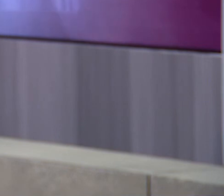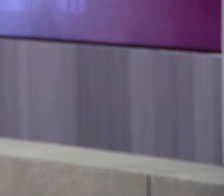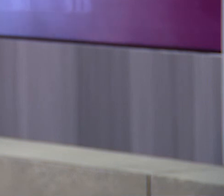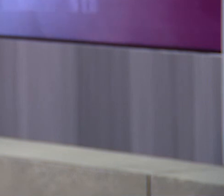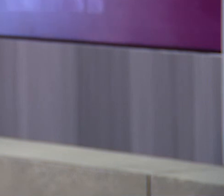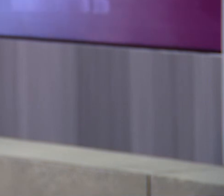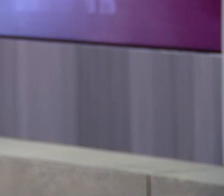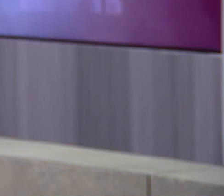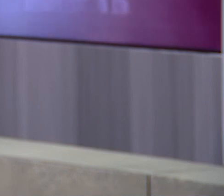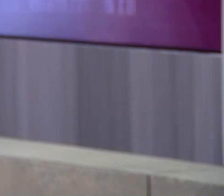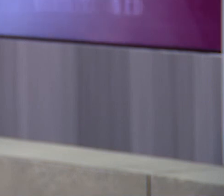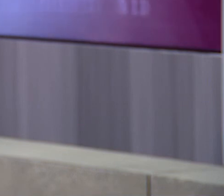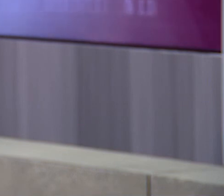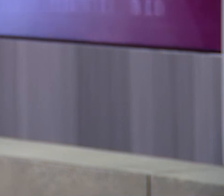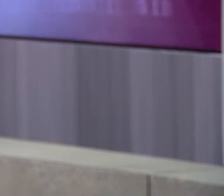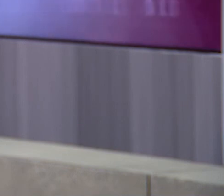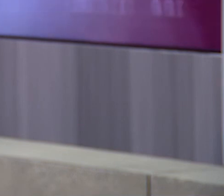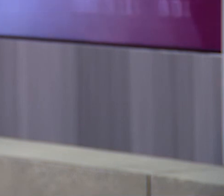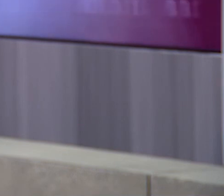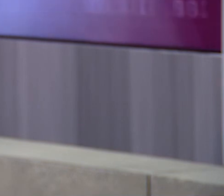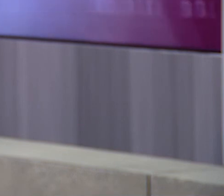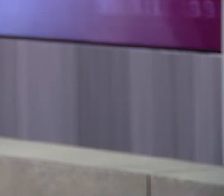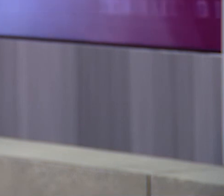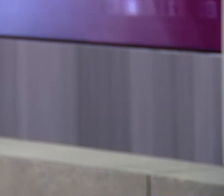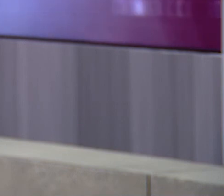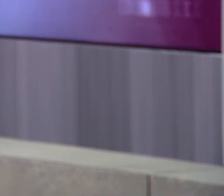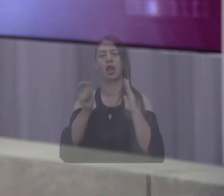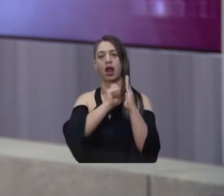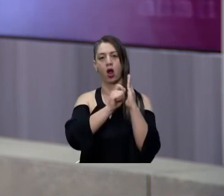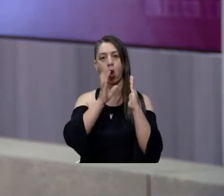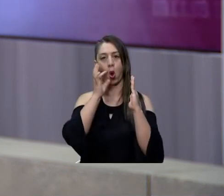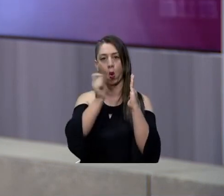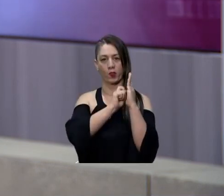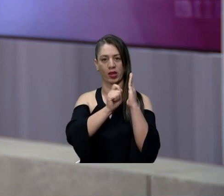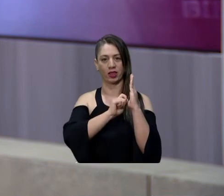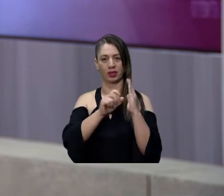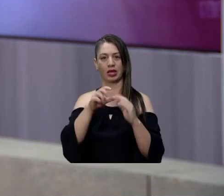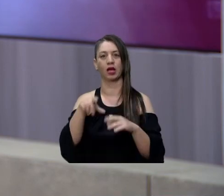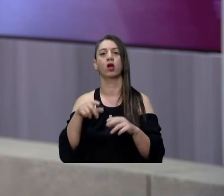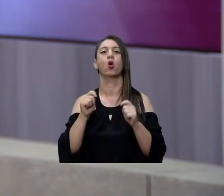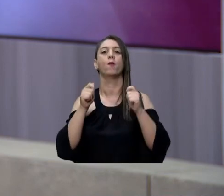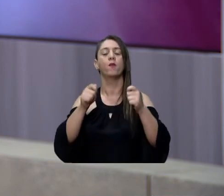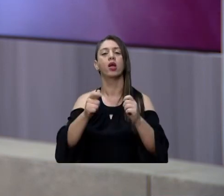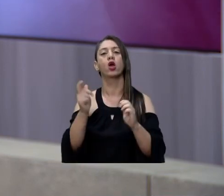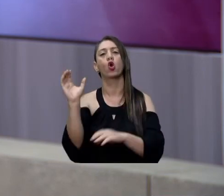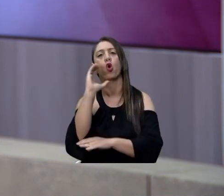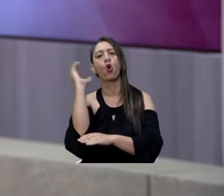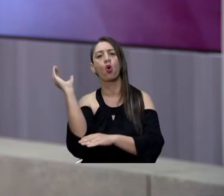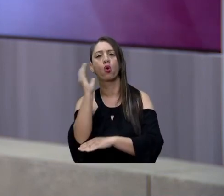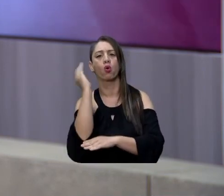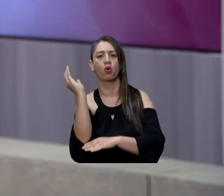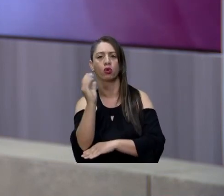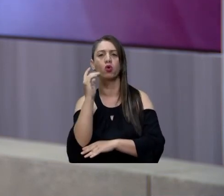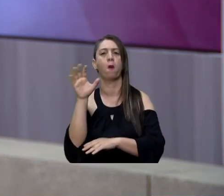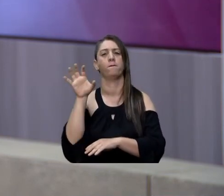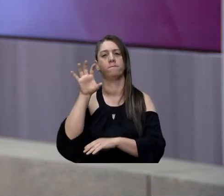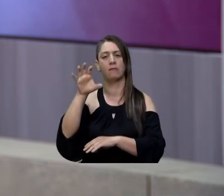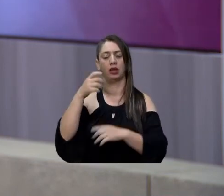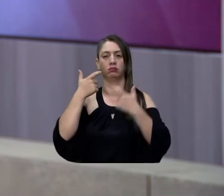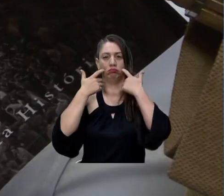1:57 y hablamos de literatura porque hace algunos días el escritor ecuatoriano Eduardo Durán presentó el libro Colombia, un país de